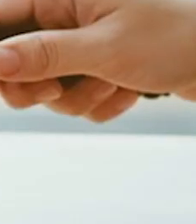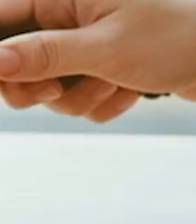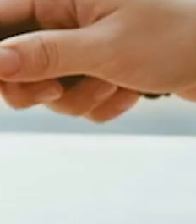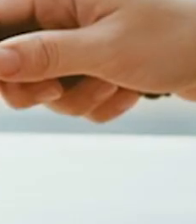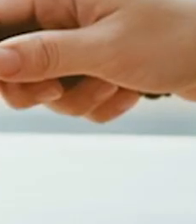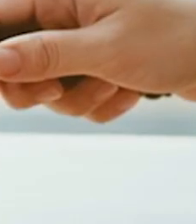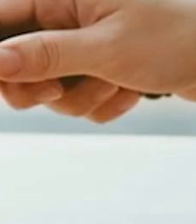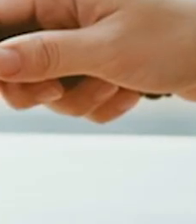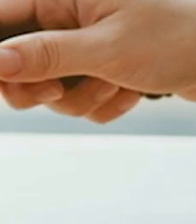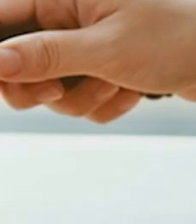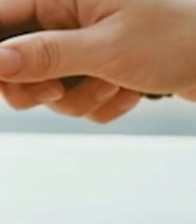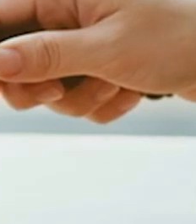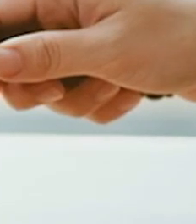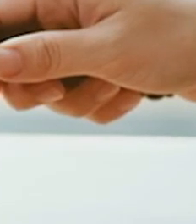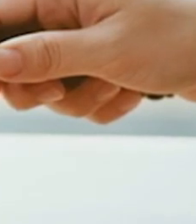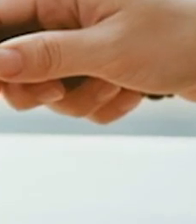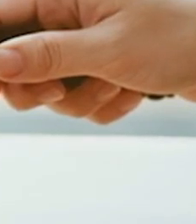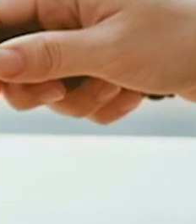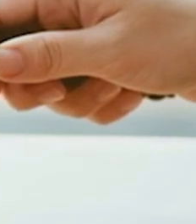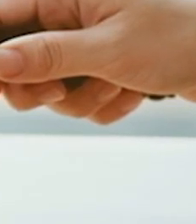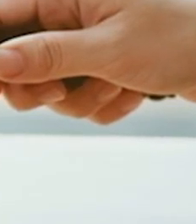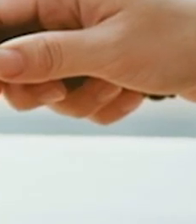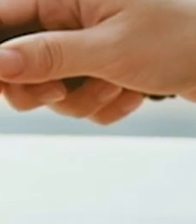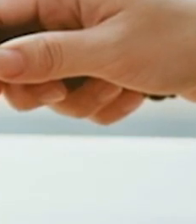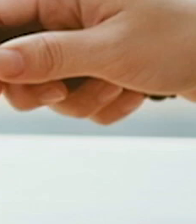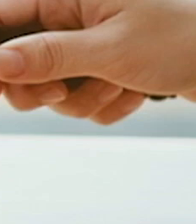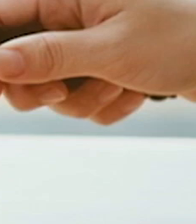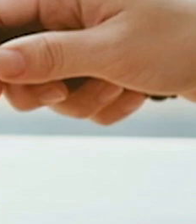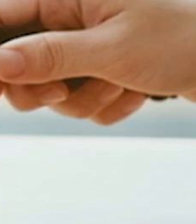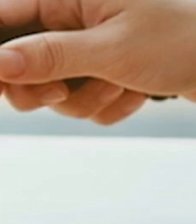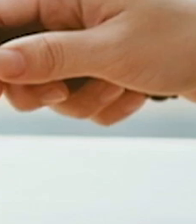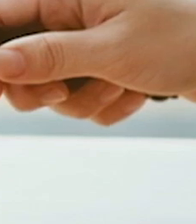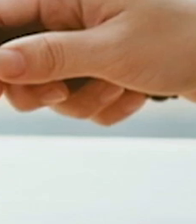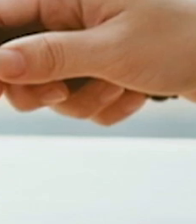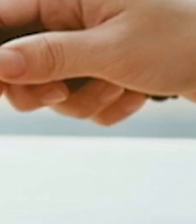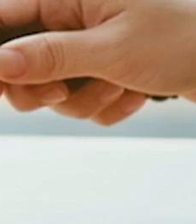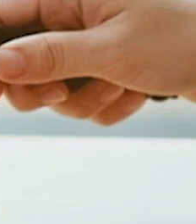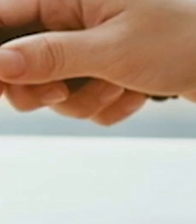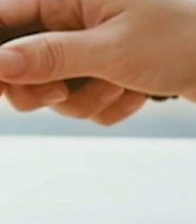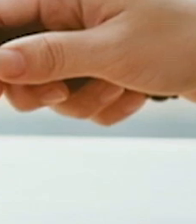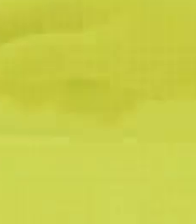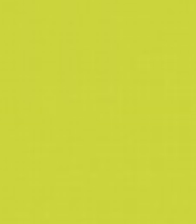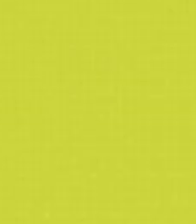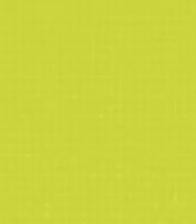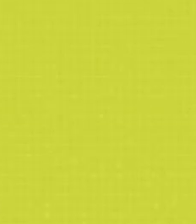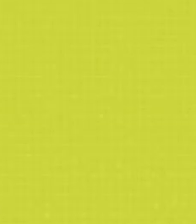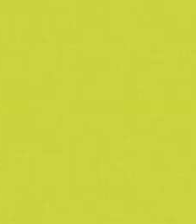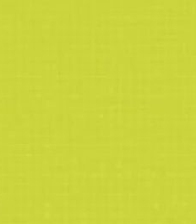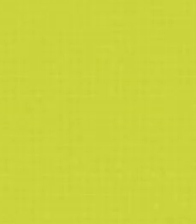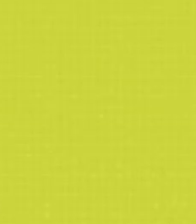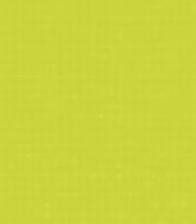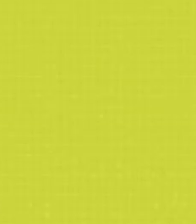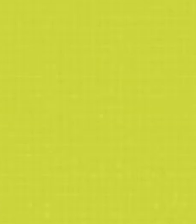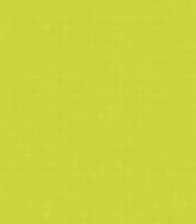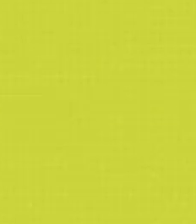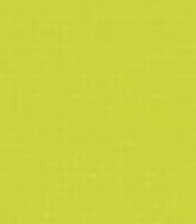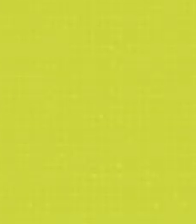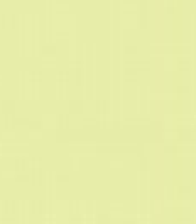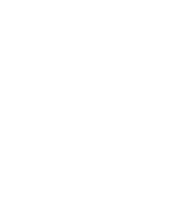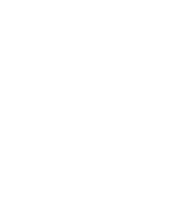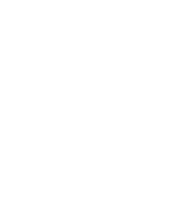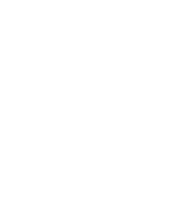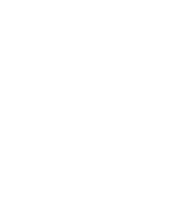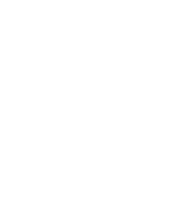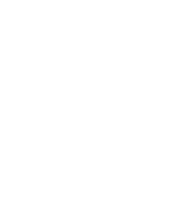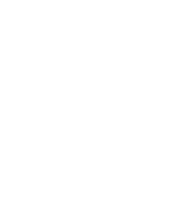BN Venta de Bienes pone en tus manos la nueva subasta digital, una nueva forma de comprar un bien en línea. Ingresa ya a bnventadebienes.com